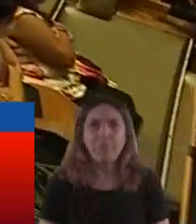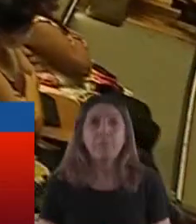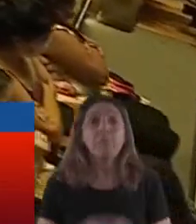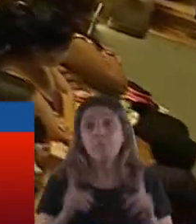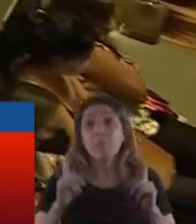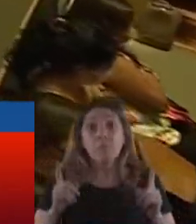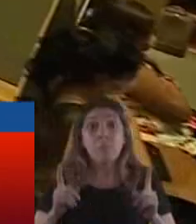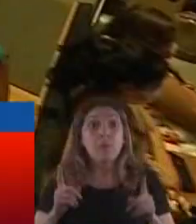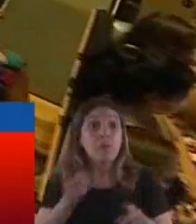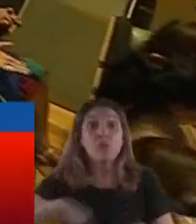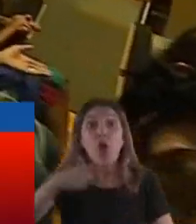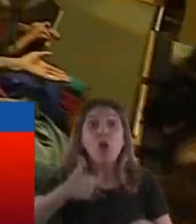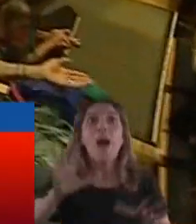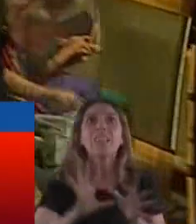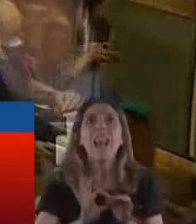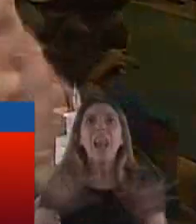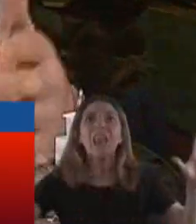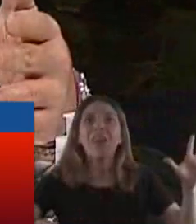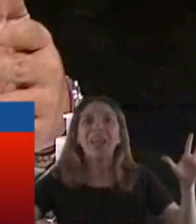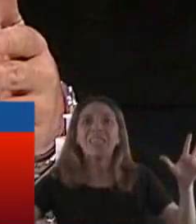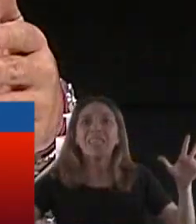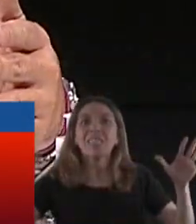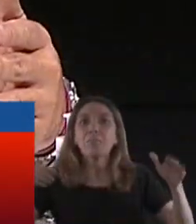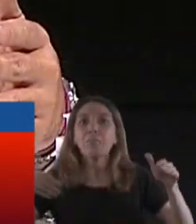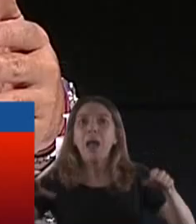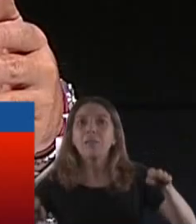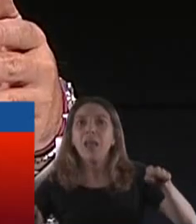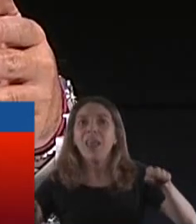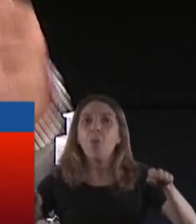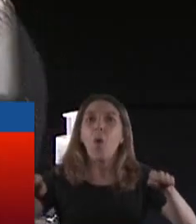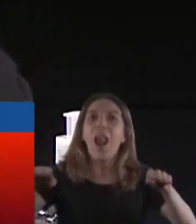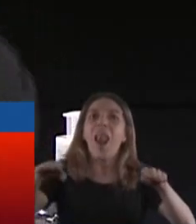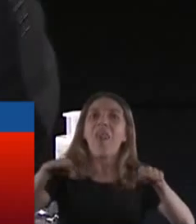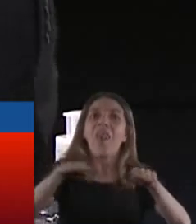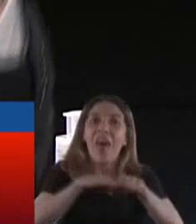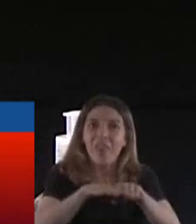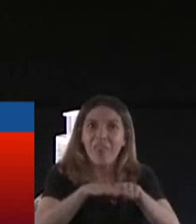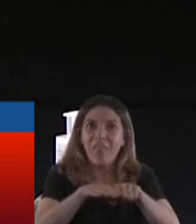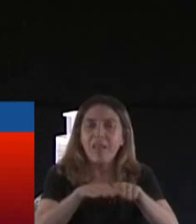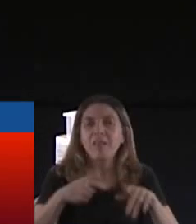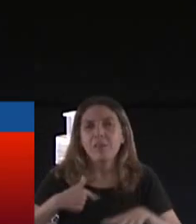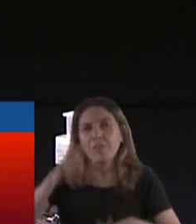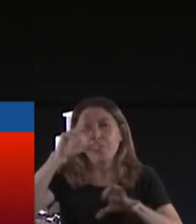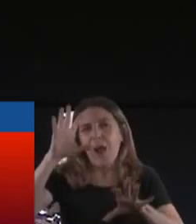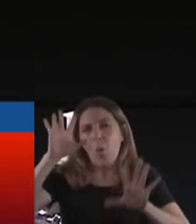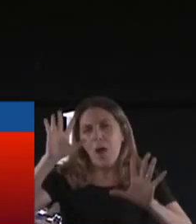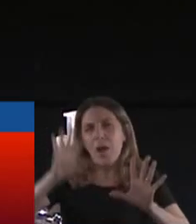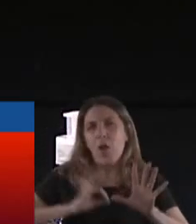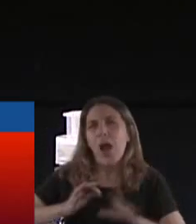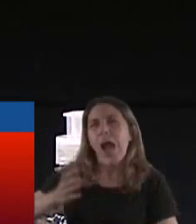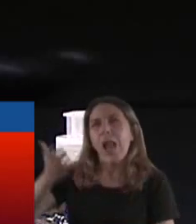Y fuimos más libres e igualamos. Y yo que me acuerdo allá en el